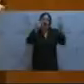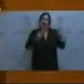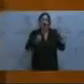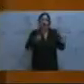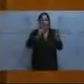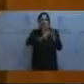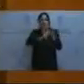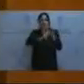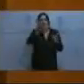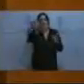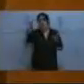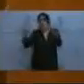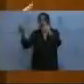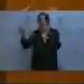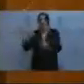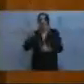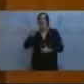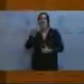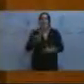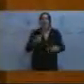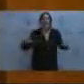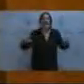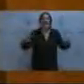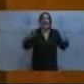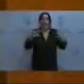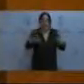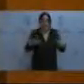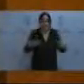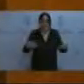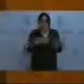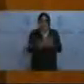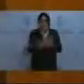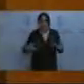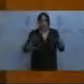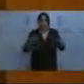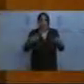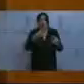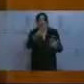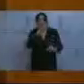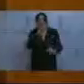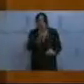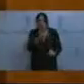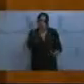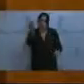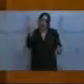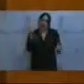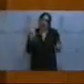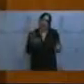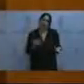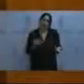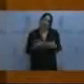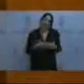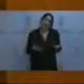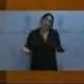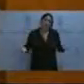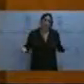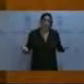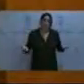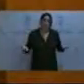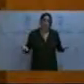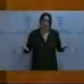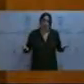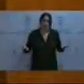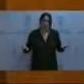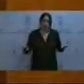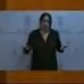oficinas comarcales, por favor, anunciando los recortes, que son los recortes de la vergüenza a los ganaderos. Retírelos, por lo menos, retírelos. No recorte, como